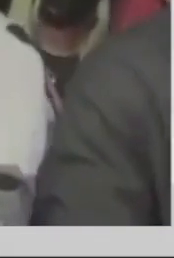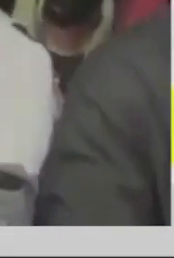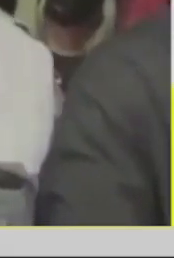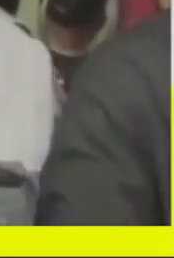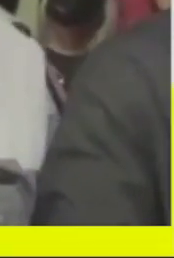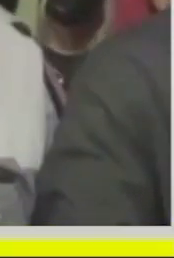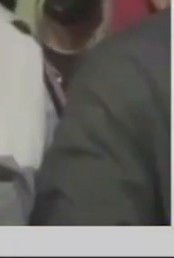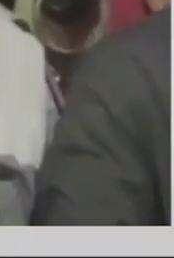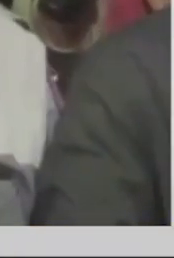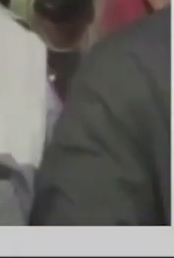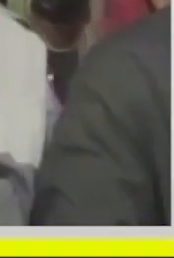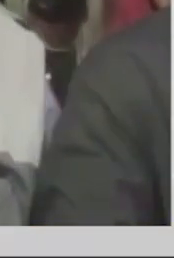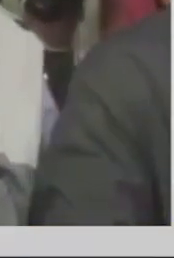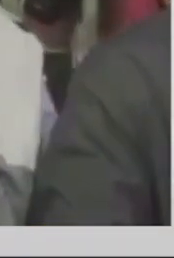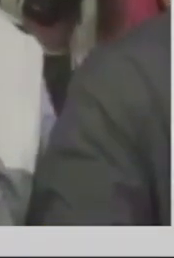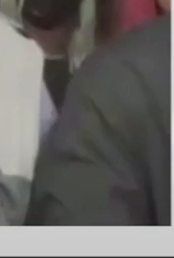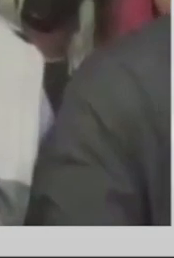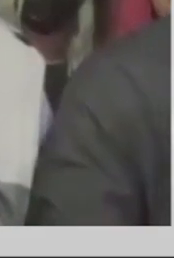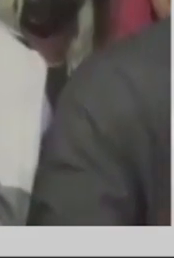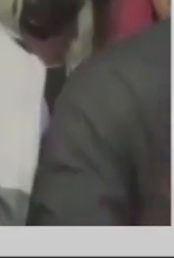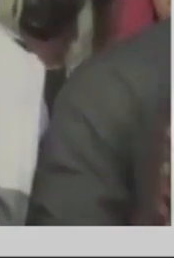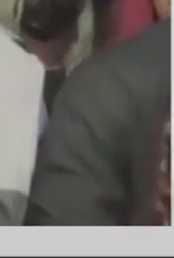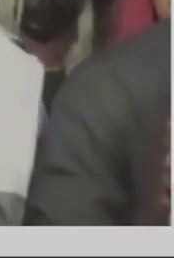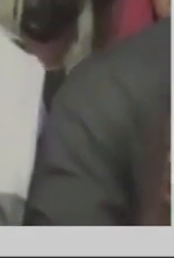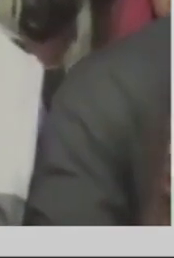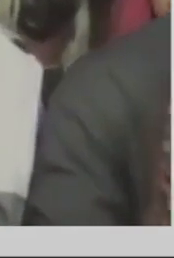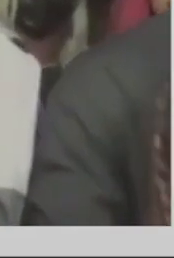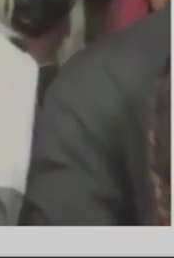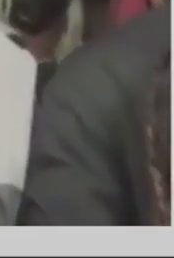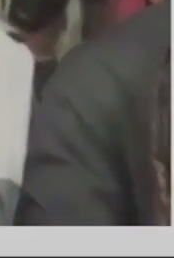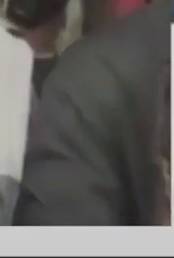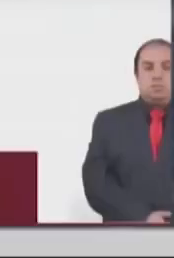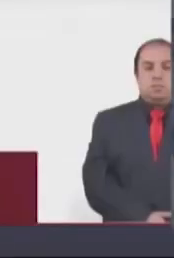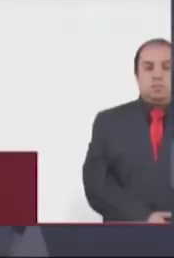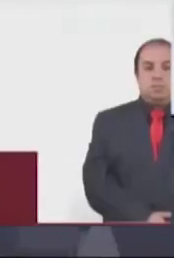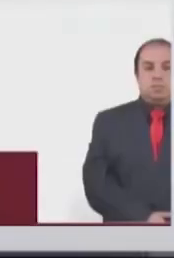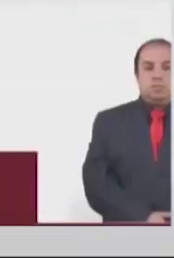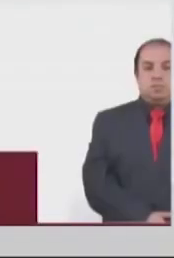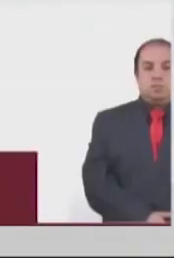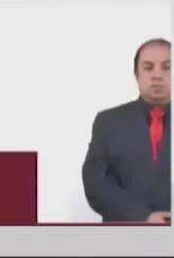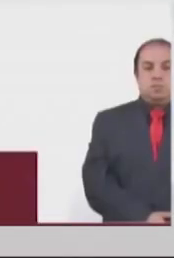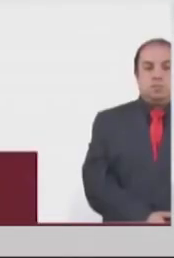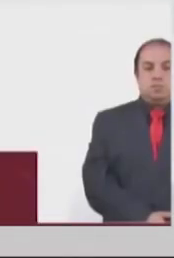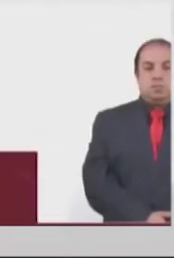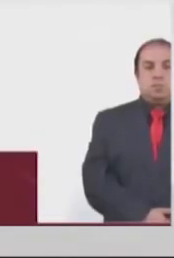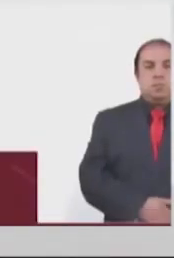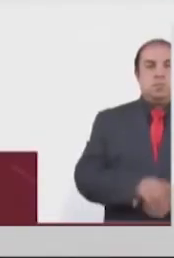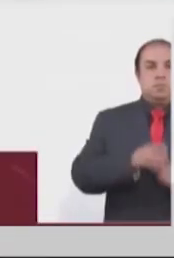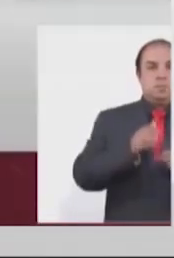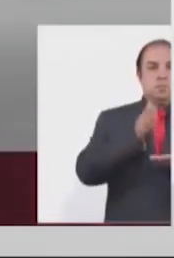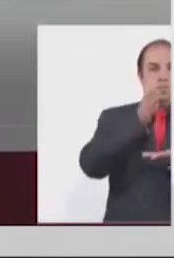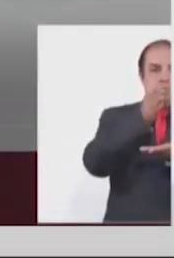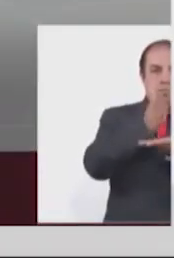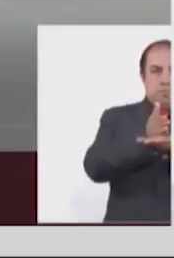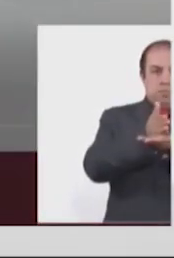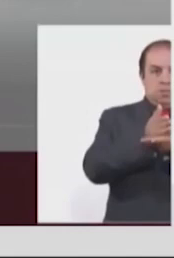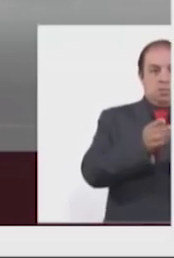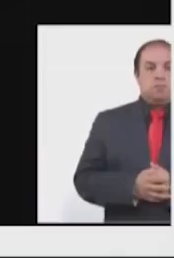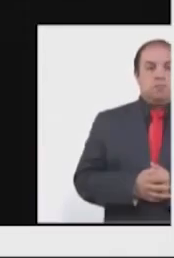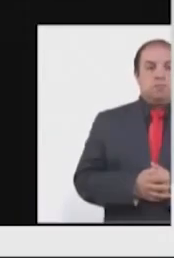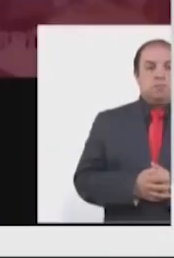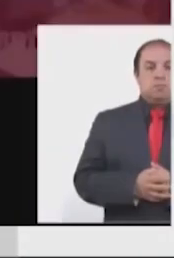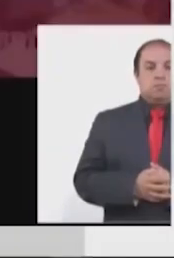es empezar un tortuoso camino de la impunidad y de la tragedia misma tuya y de tu familia no estoy metiendo las manos por este individuo